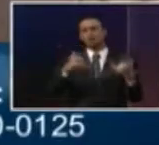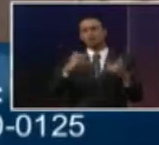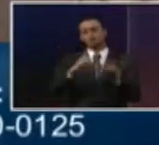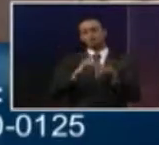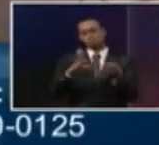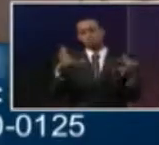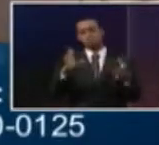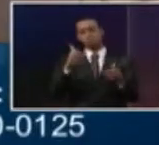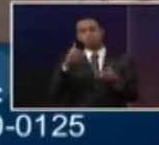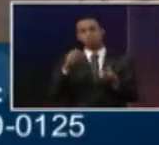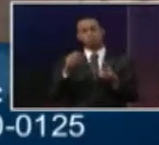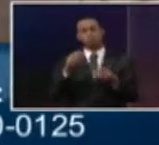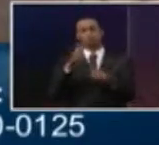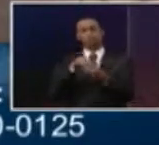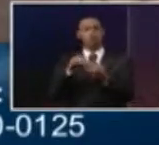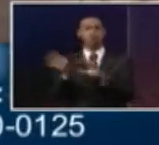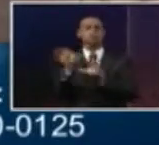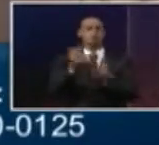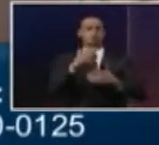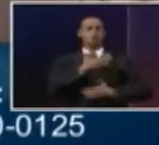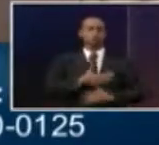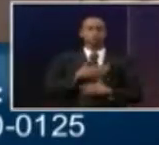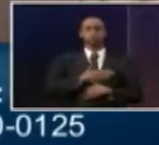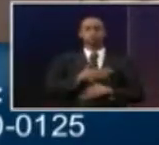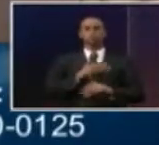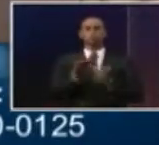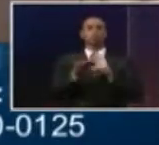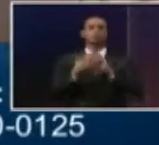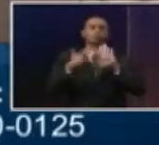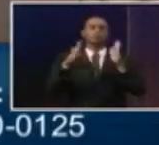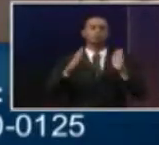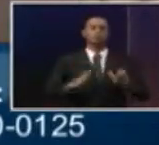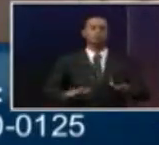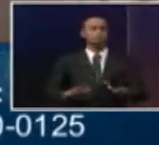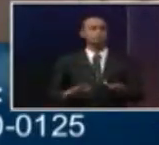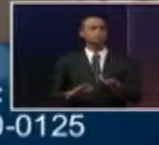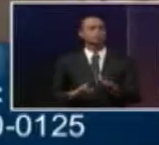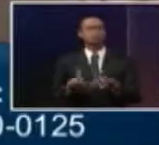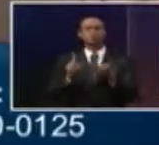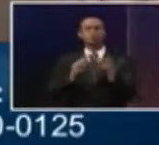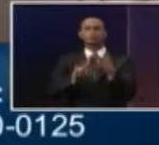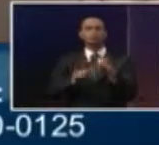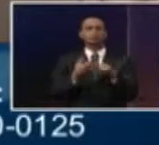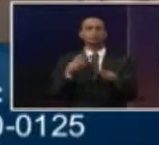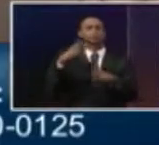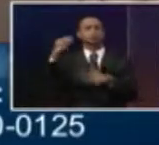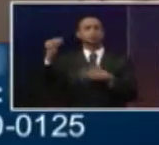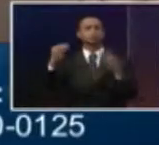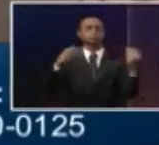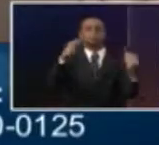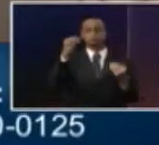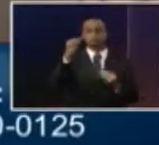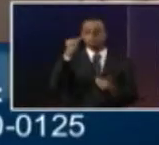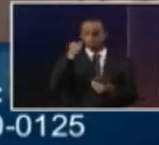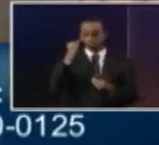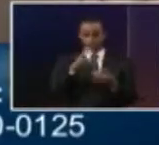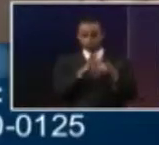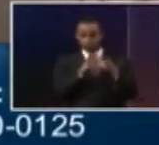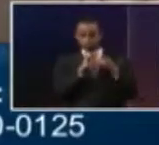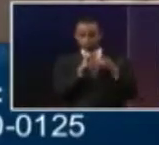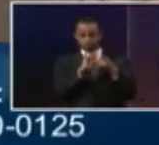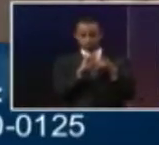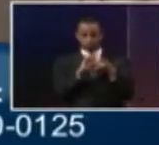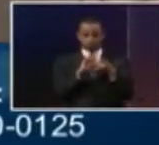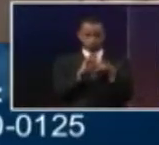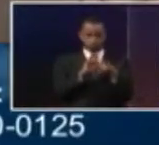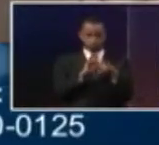cada quien pueda disfrutar su etapa navideña, pueda salir en paz, pueda salir con sus amigos y disfrutarlo. si la relación ya no